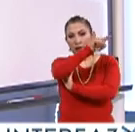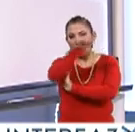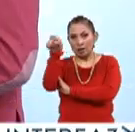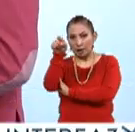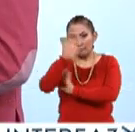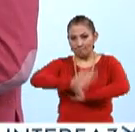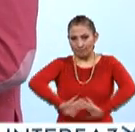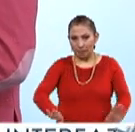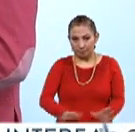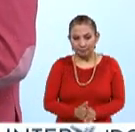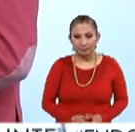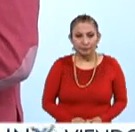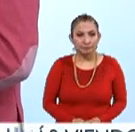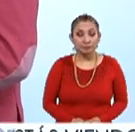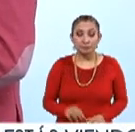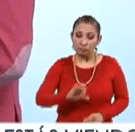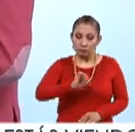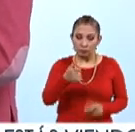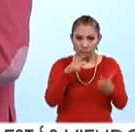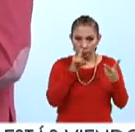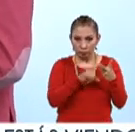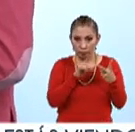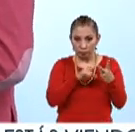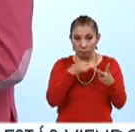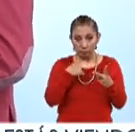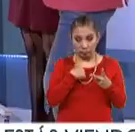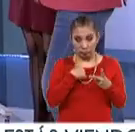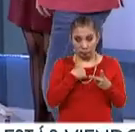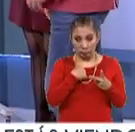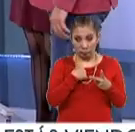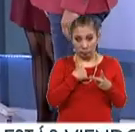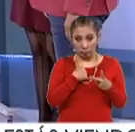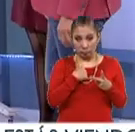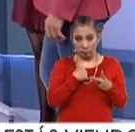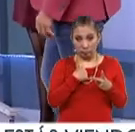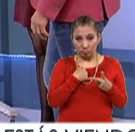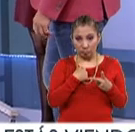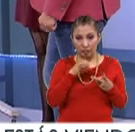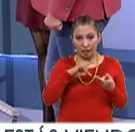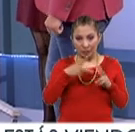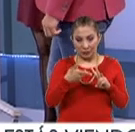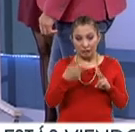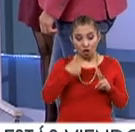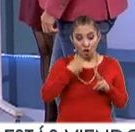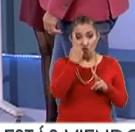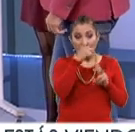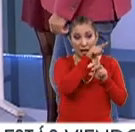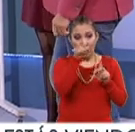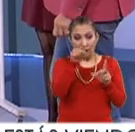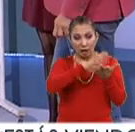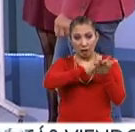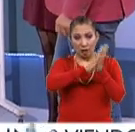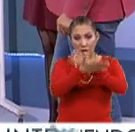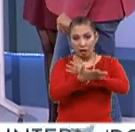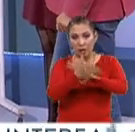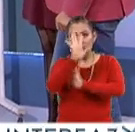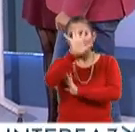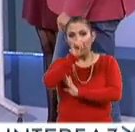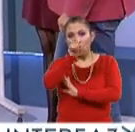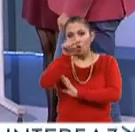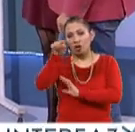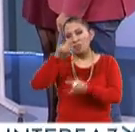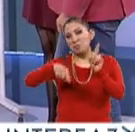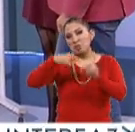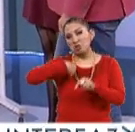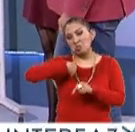raya. Sí. ¿No? Y la otra es que si tengo una, también recíprocamente, si tengo una raya la puedo pasar a cinco puntos, según